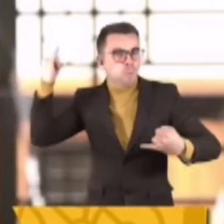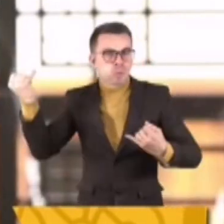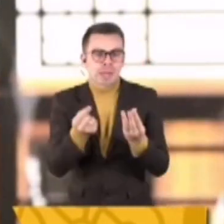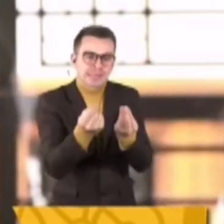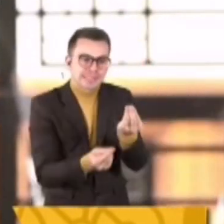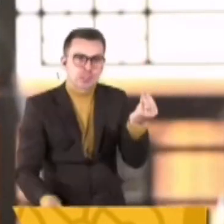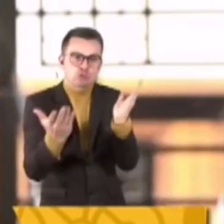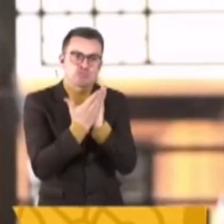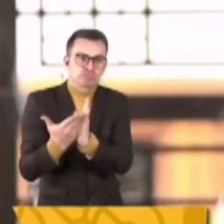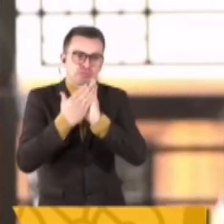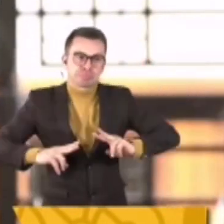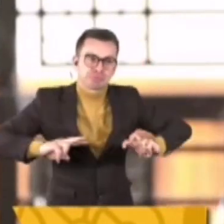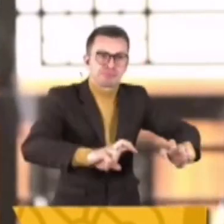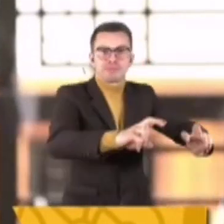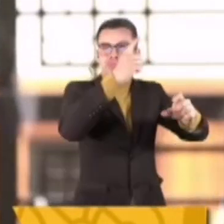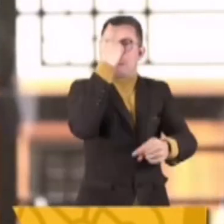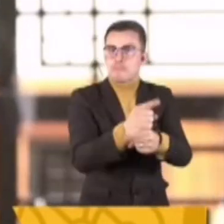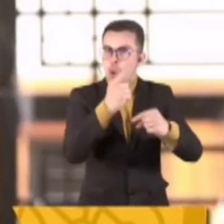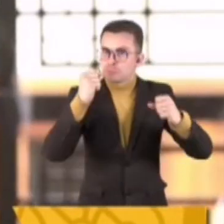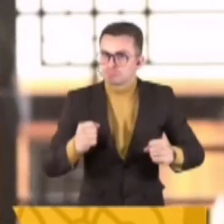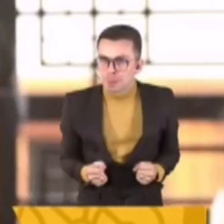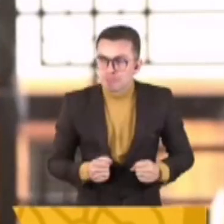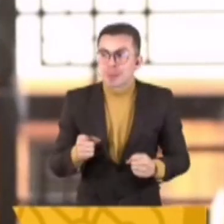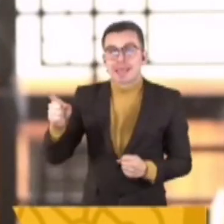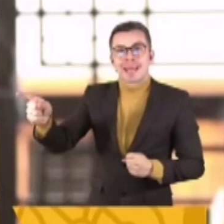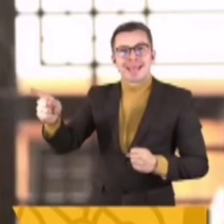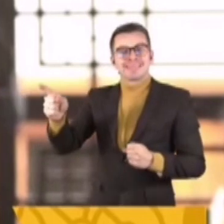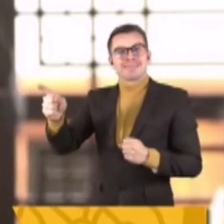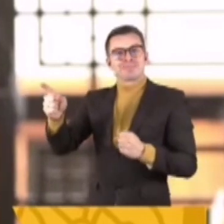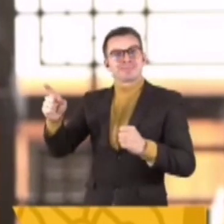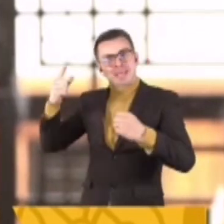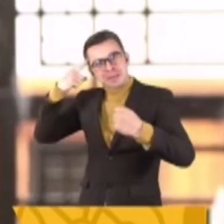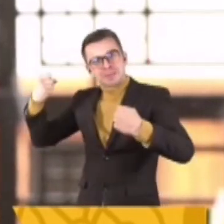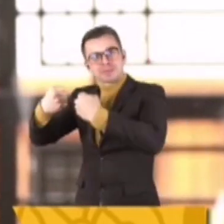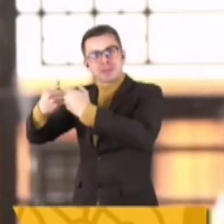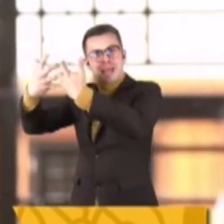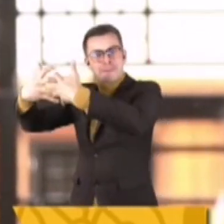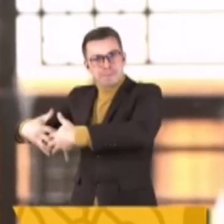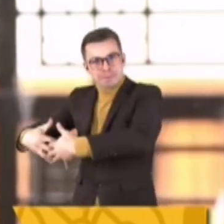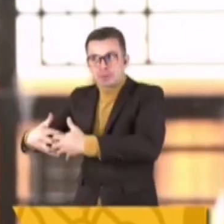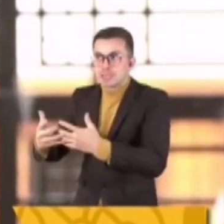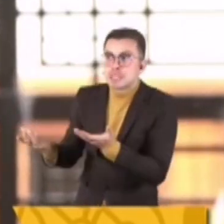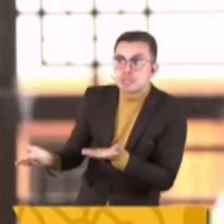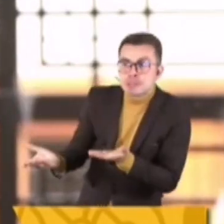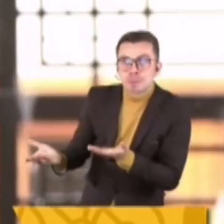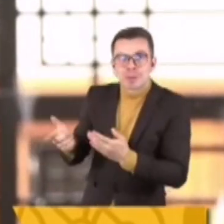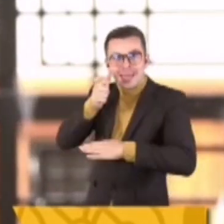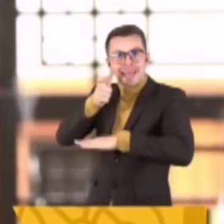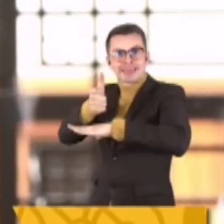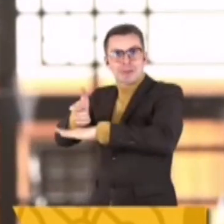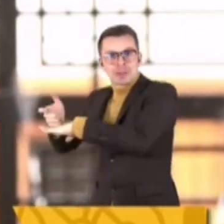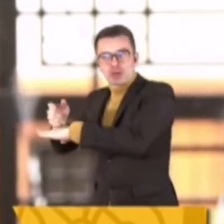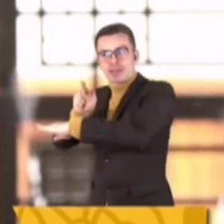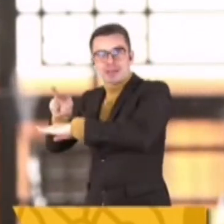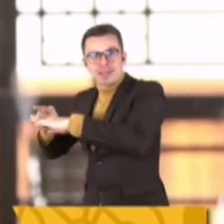de la primera línea del metro. El consorcio no cumplió con la entrega de no objeción de la interventoría de los estudios y